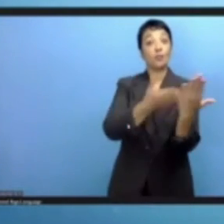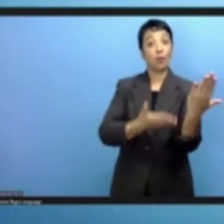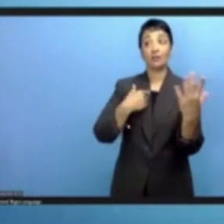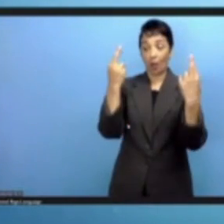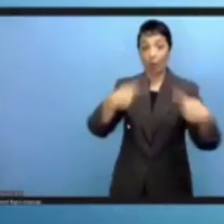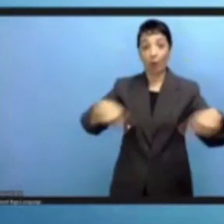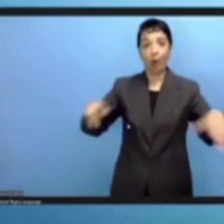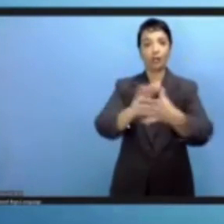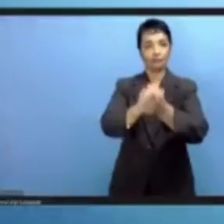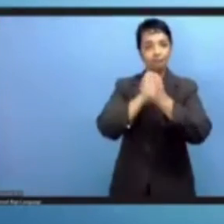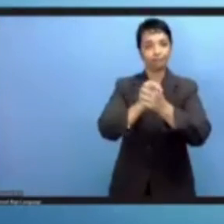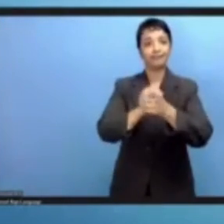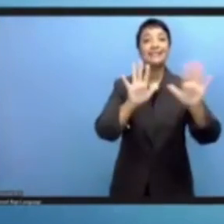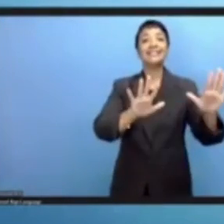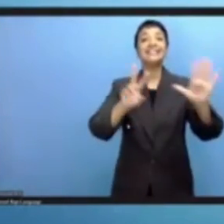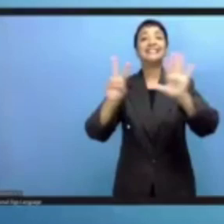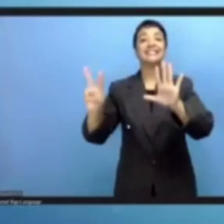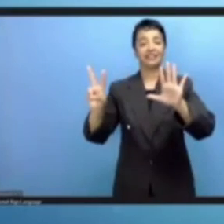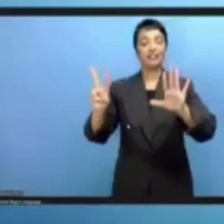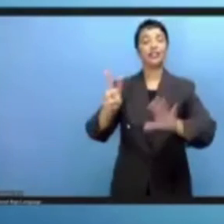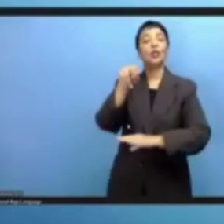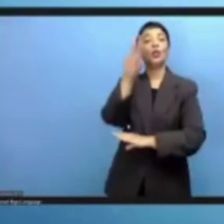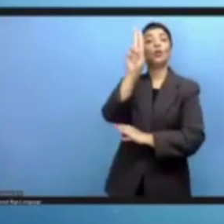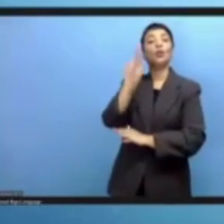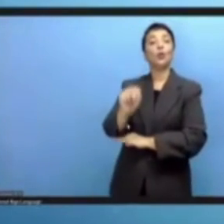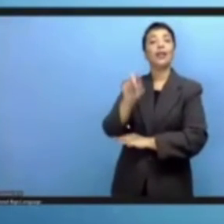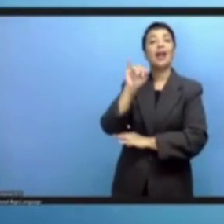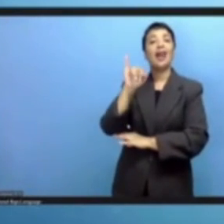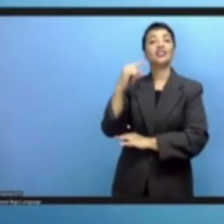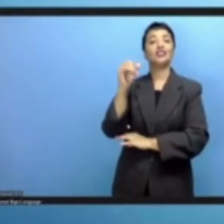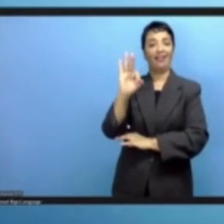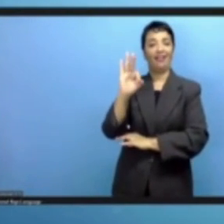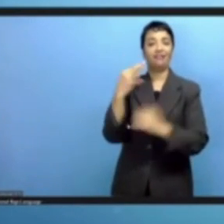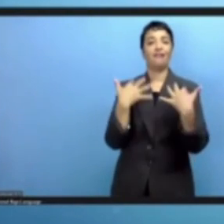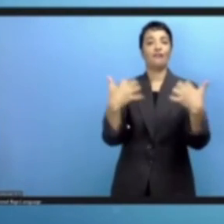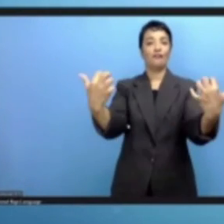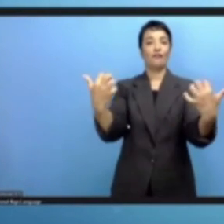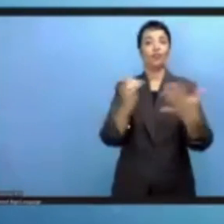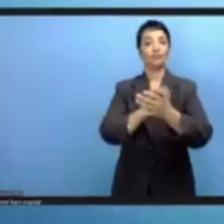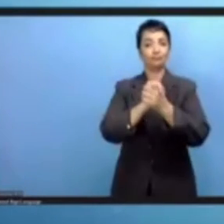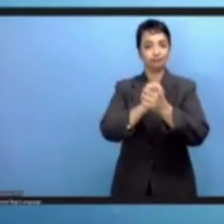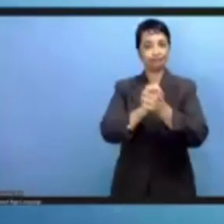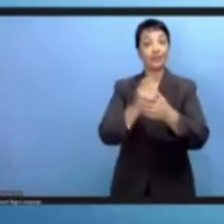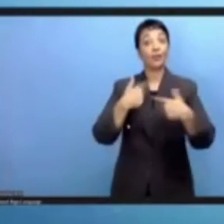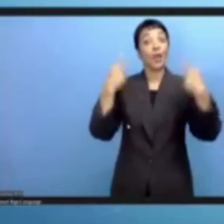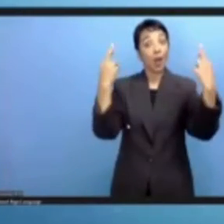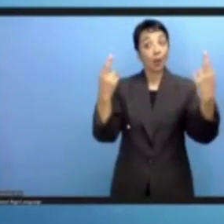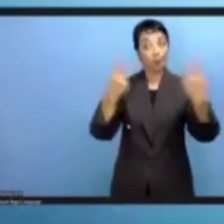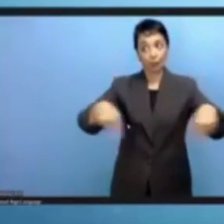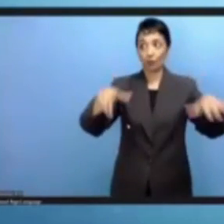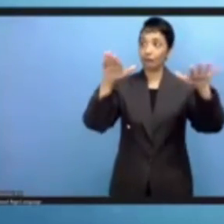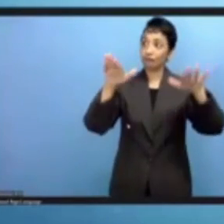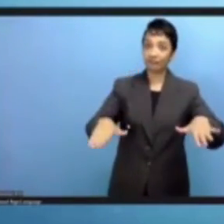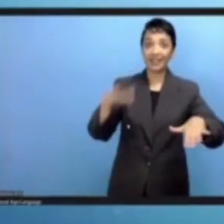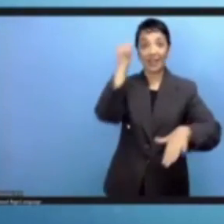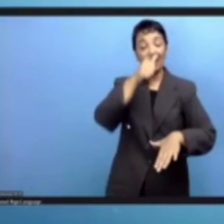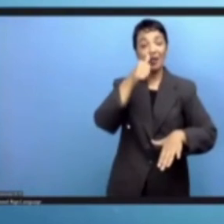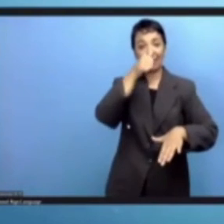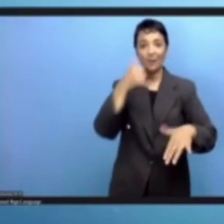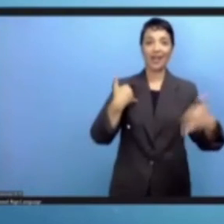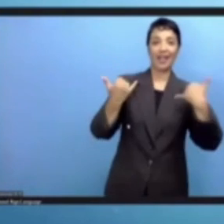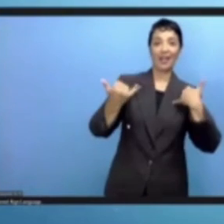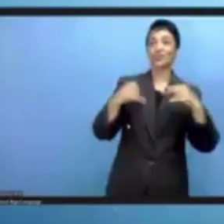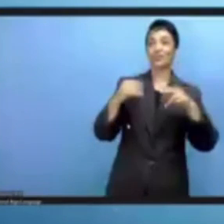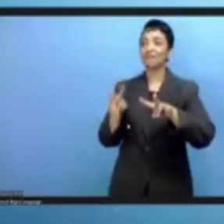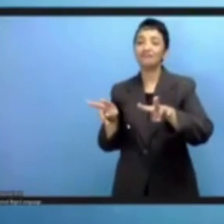analizar los resultados y las deliberaciones del foro y les deseo éxito en el décimo séptimo